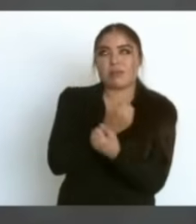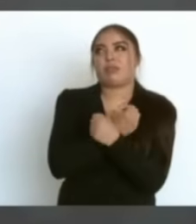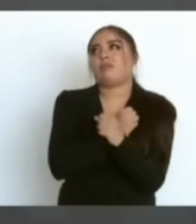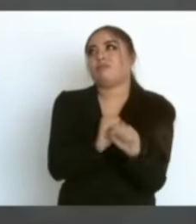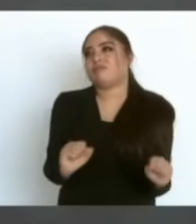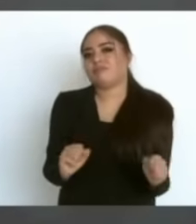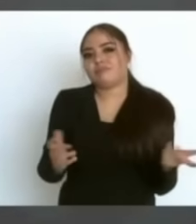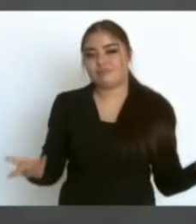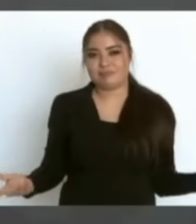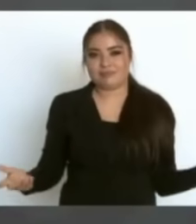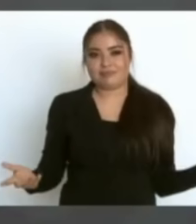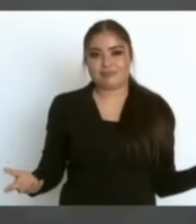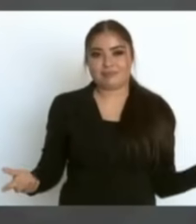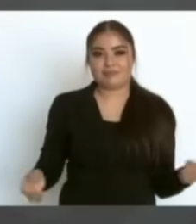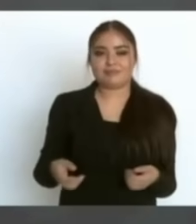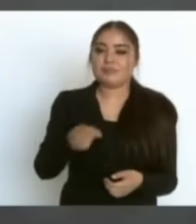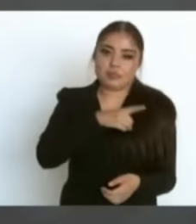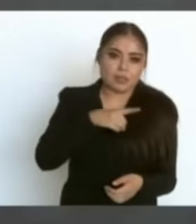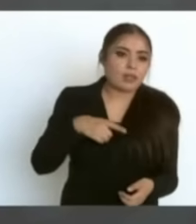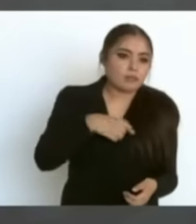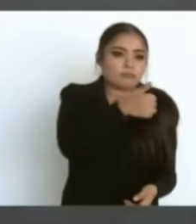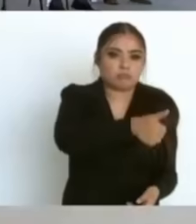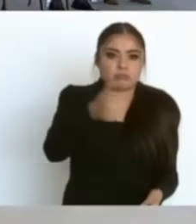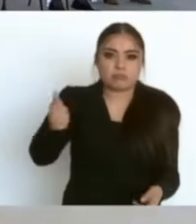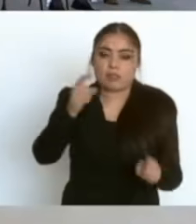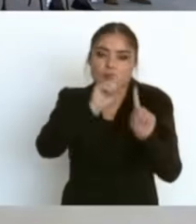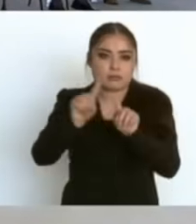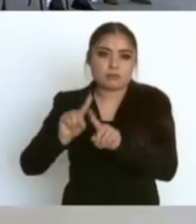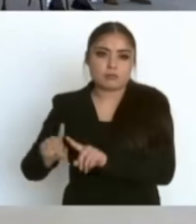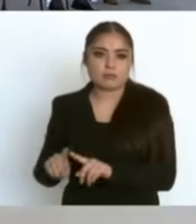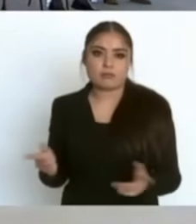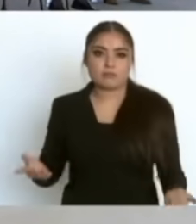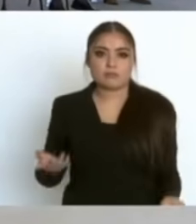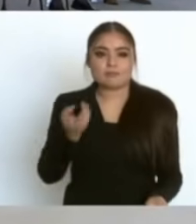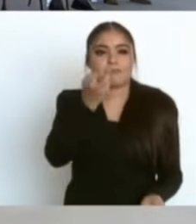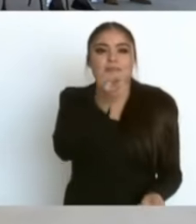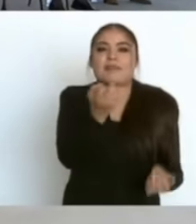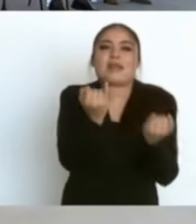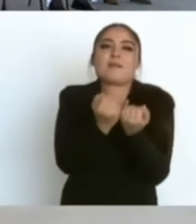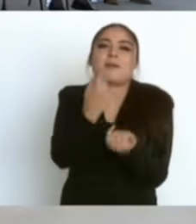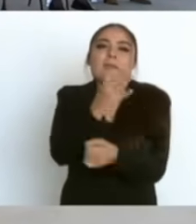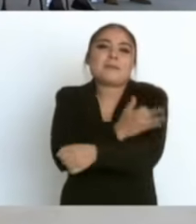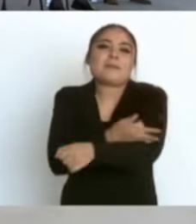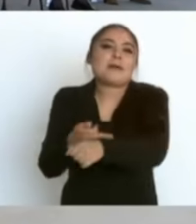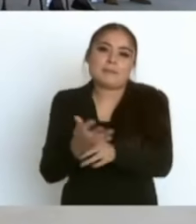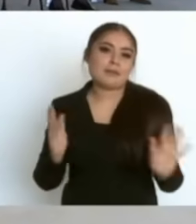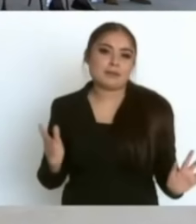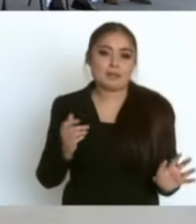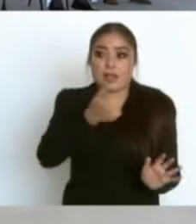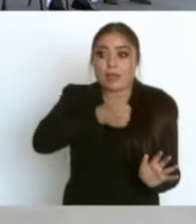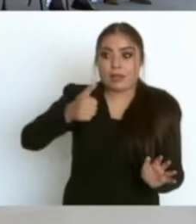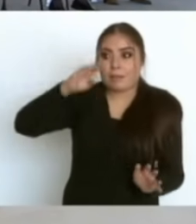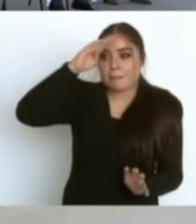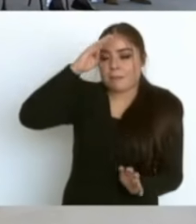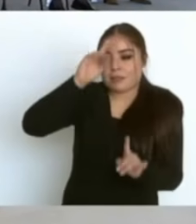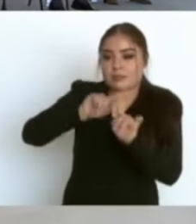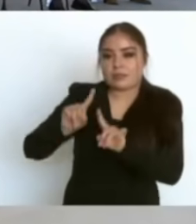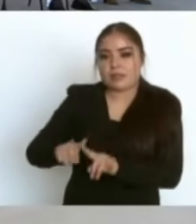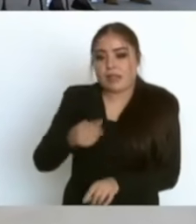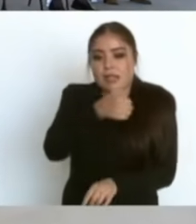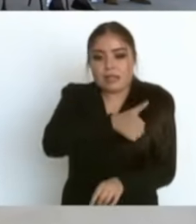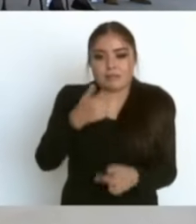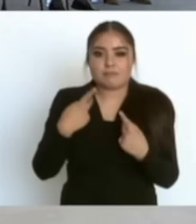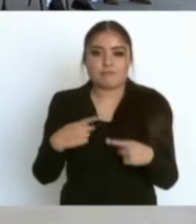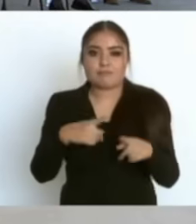tenemos que tener diferencias esto se da hasta en las familias somos distintos en las